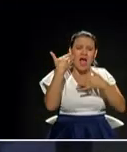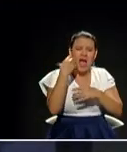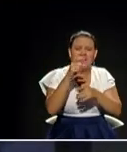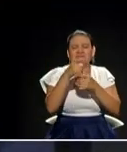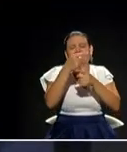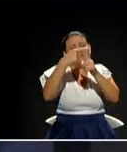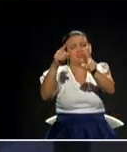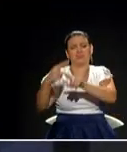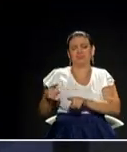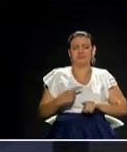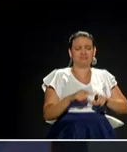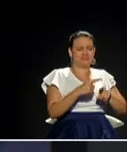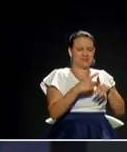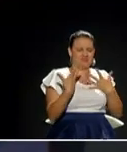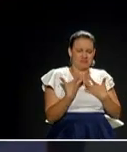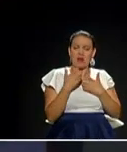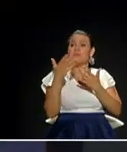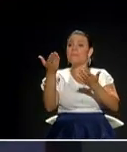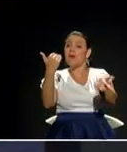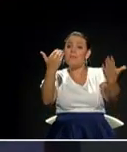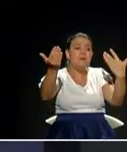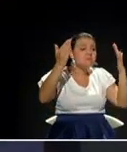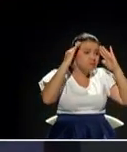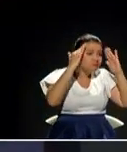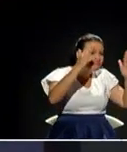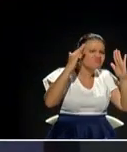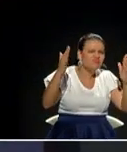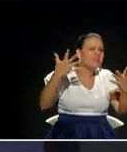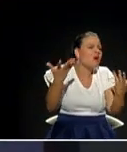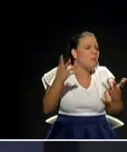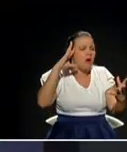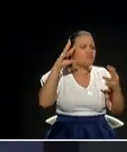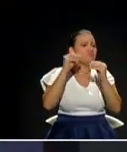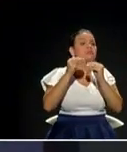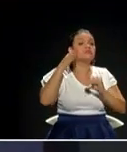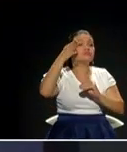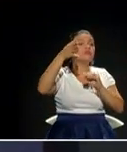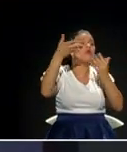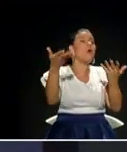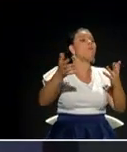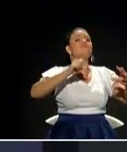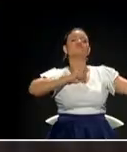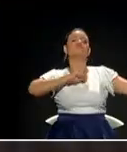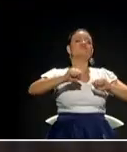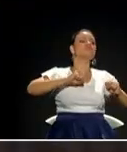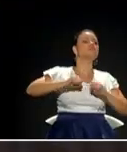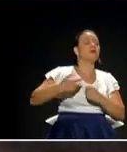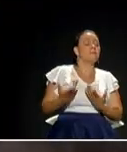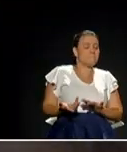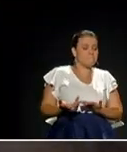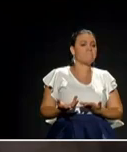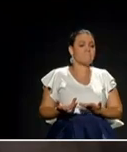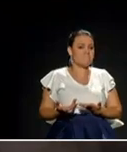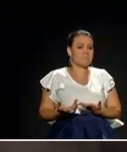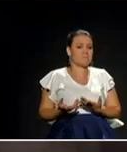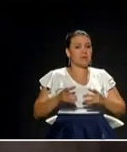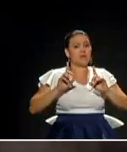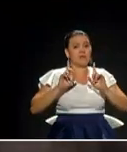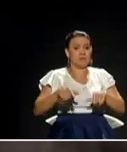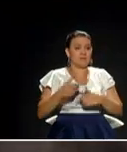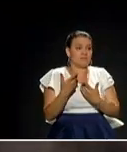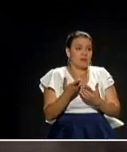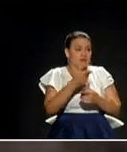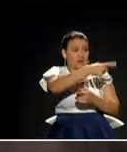las pero hay que escucharlas con propósitos comunes llegar a acuerdos comunes para que las cosas funcionen y llegar también a capacidad de renunciar a lo que proponen y